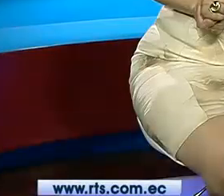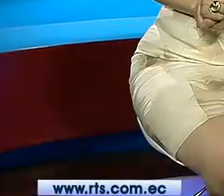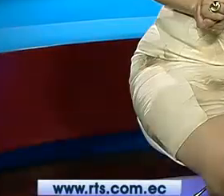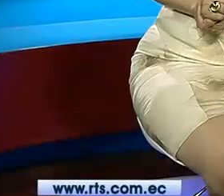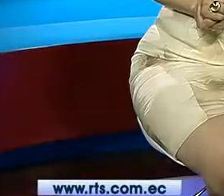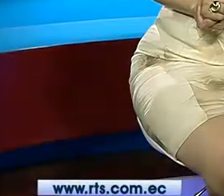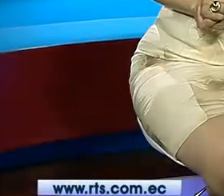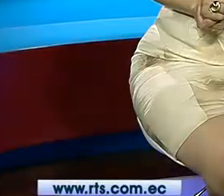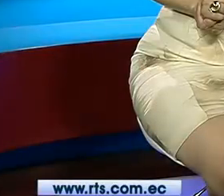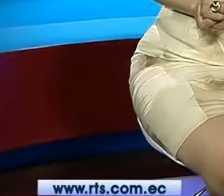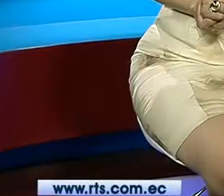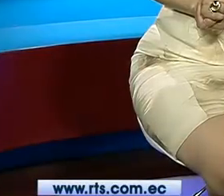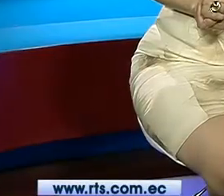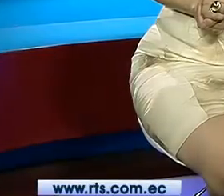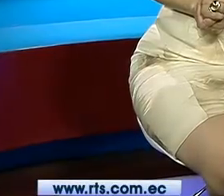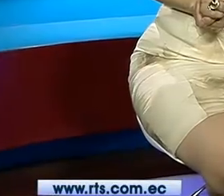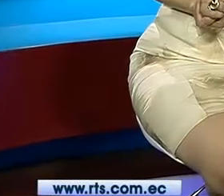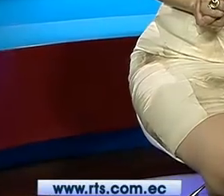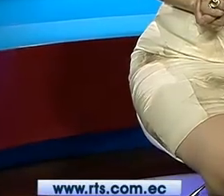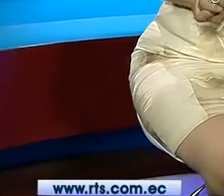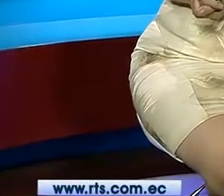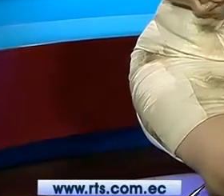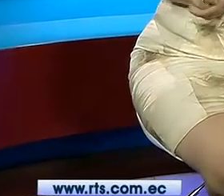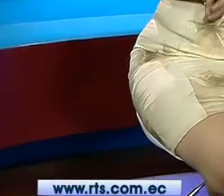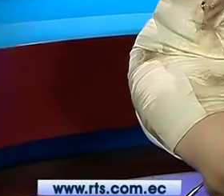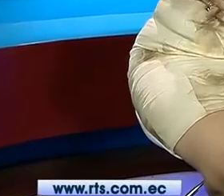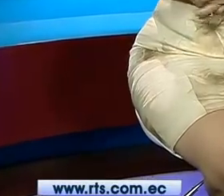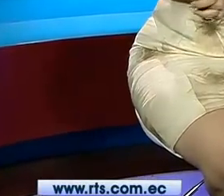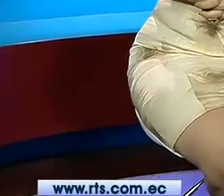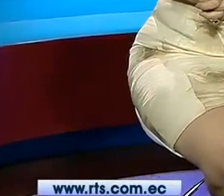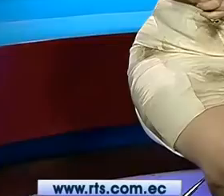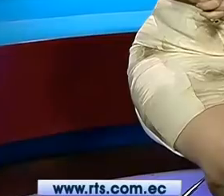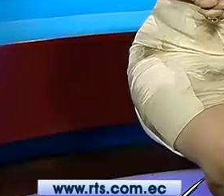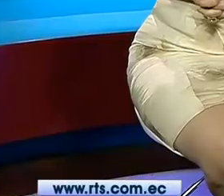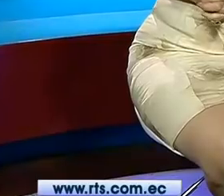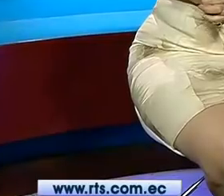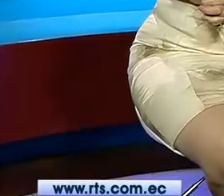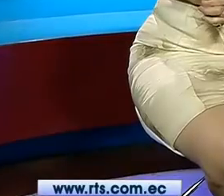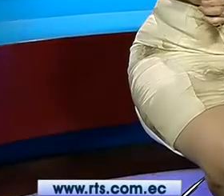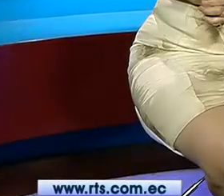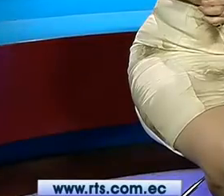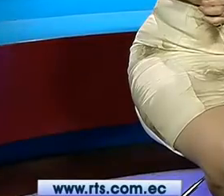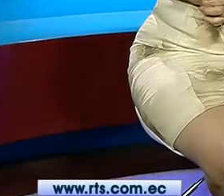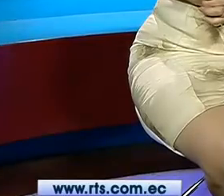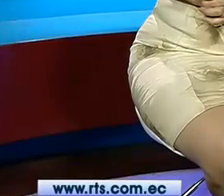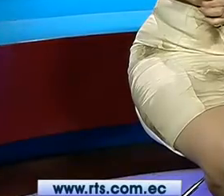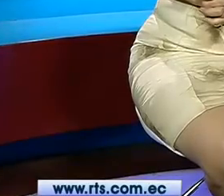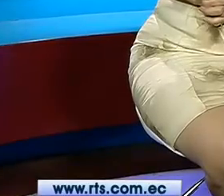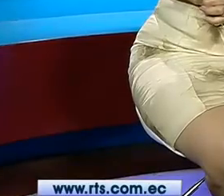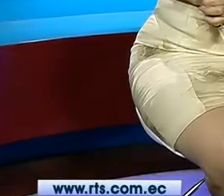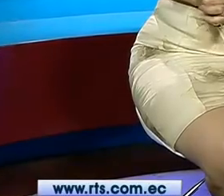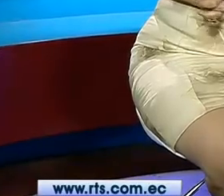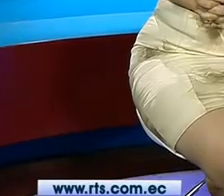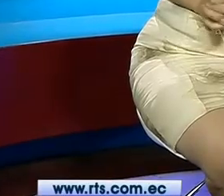Amigos, aquí finalizamos la presente emisión. Gracias por su amable sintonía. Lo que sigue, la noticia en la comunidad,